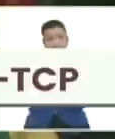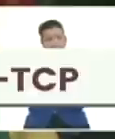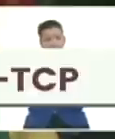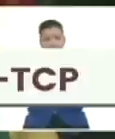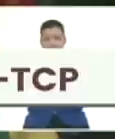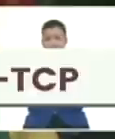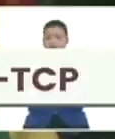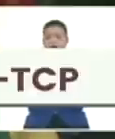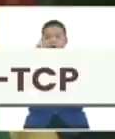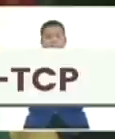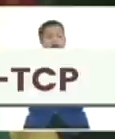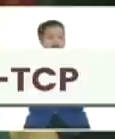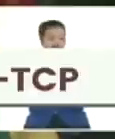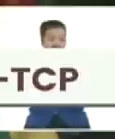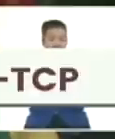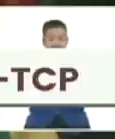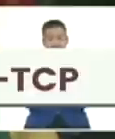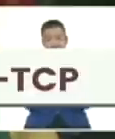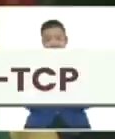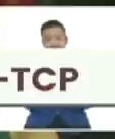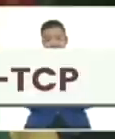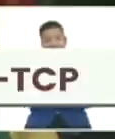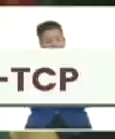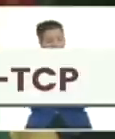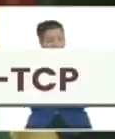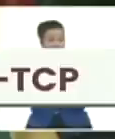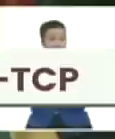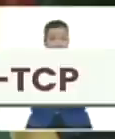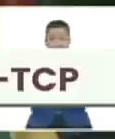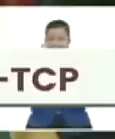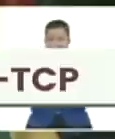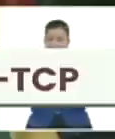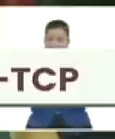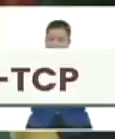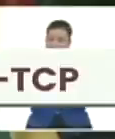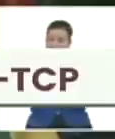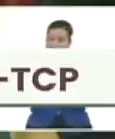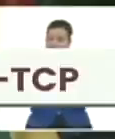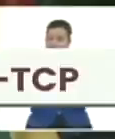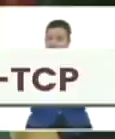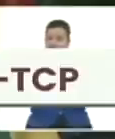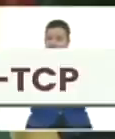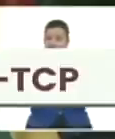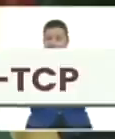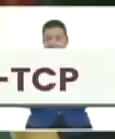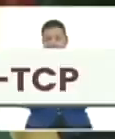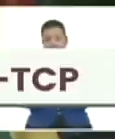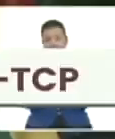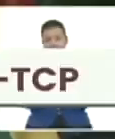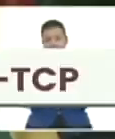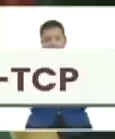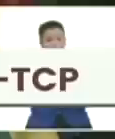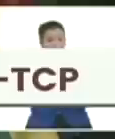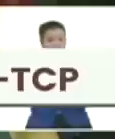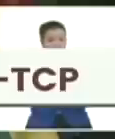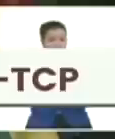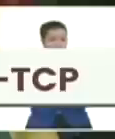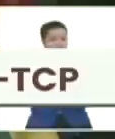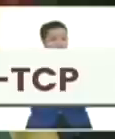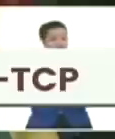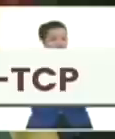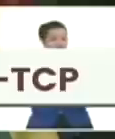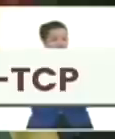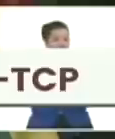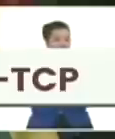paz entre nuestros pueblos. No quisiera continuar mi intervención en esta cumbre sin antes